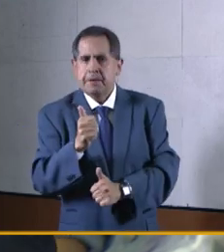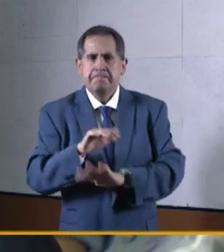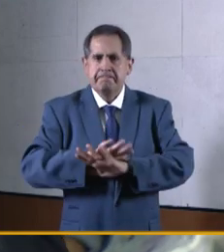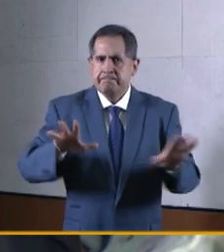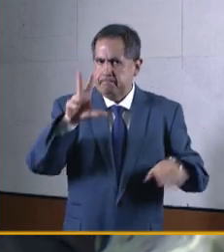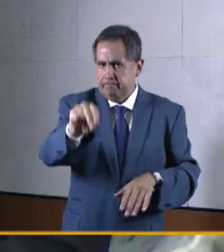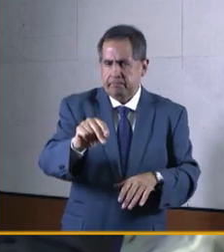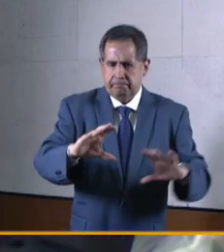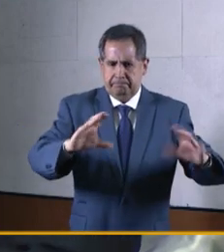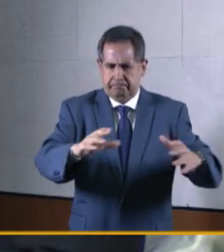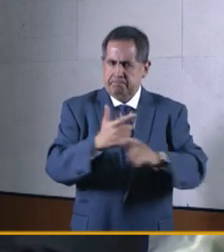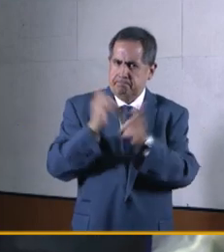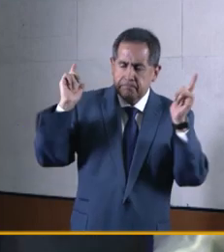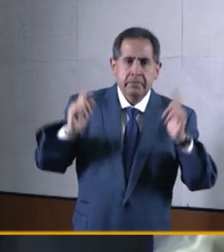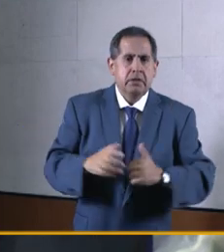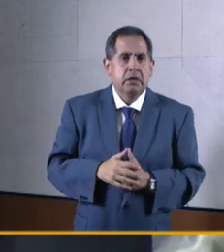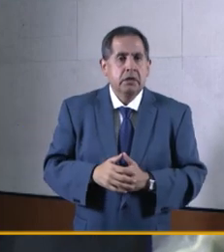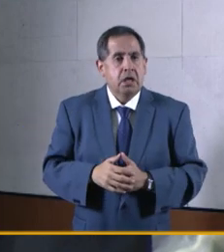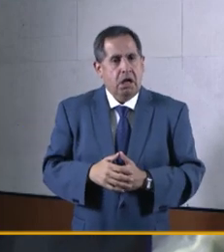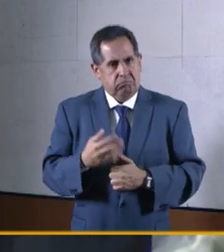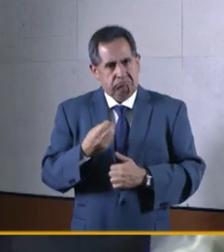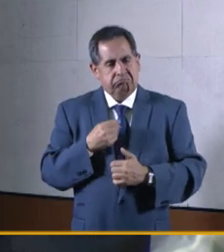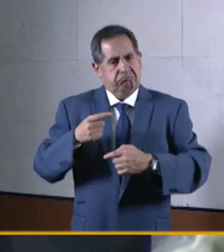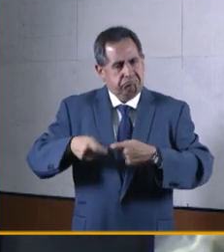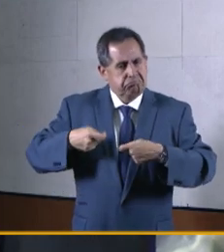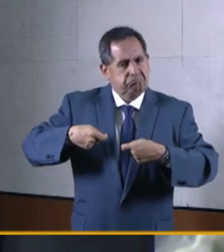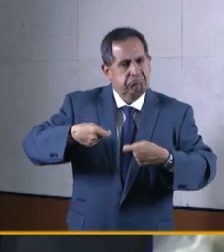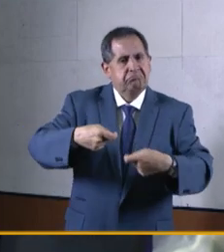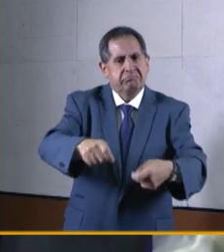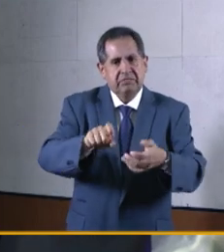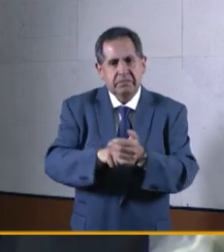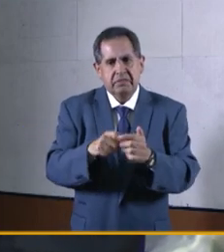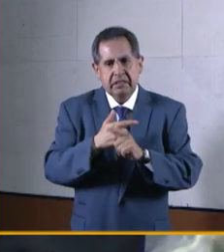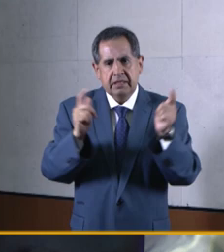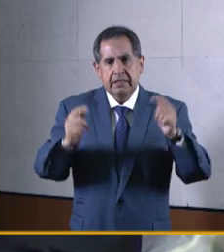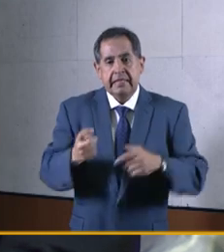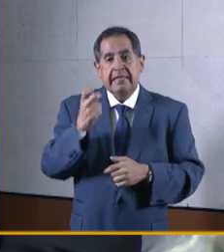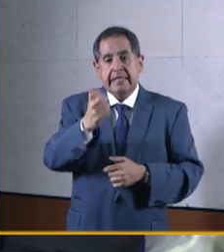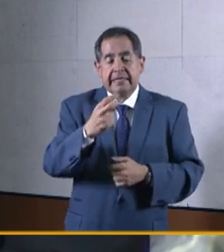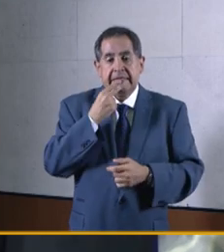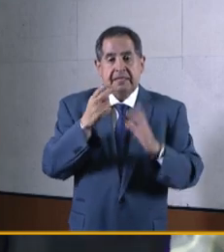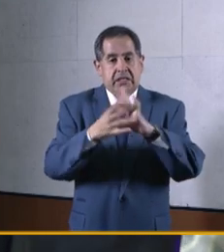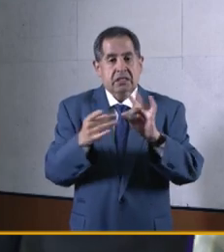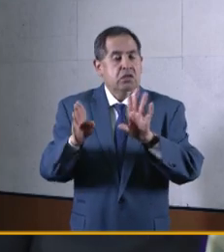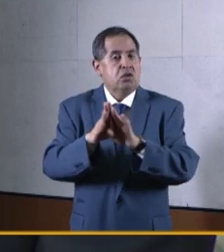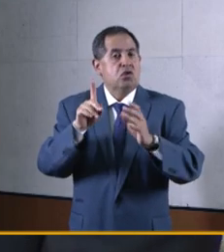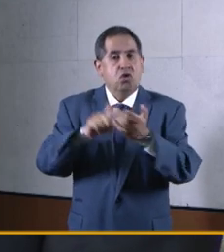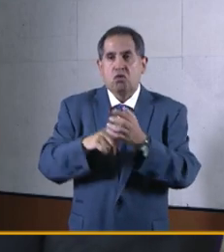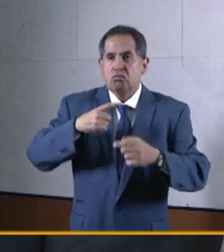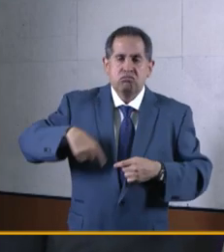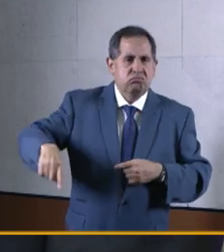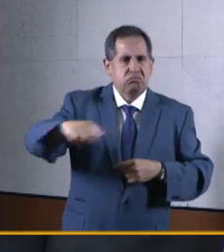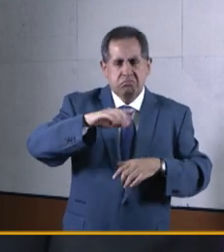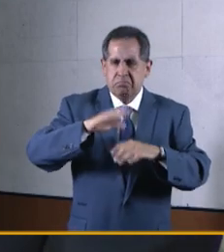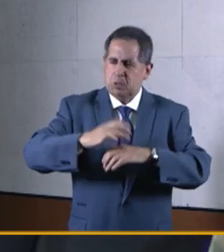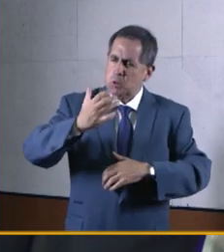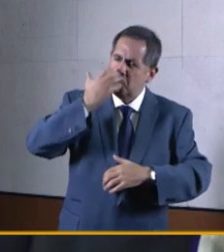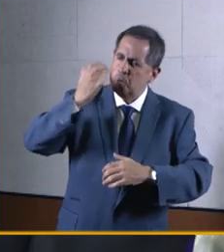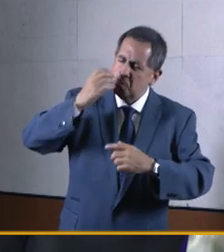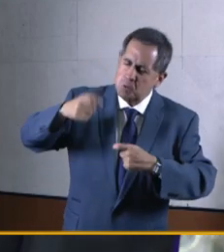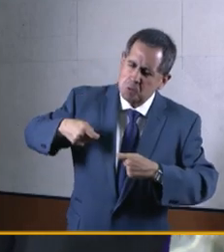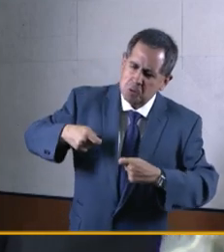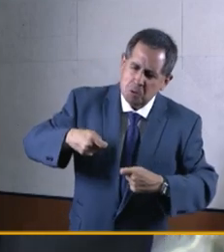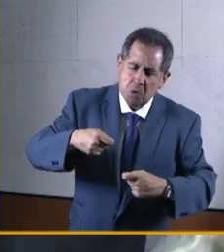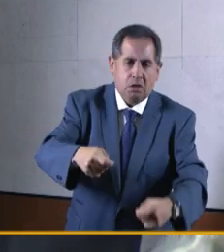incólume debemos transmitirla también ella se inscribe entre nuestras básicos rosas tradiciones